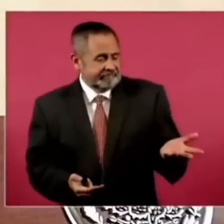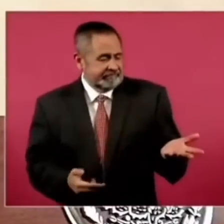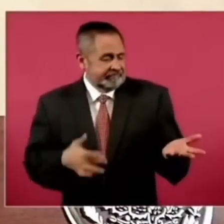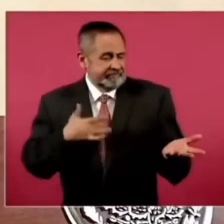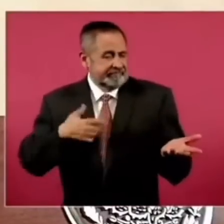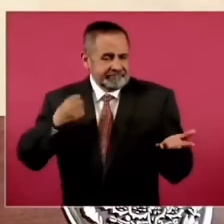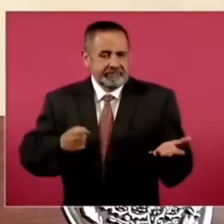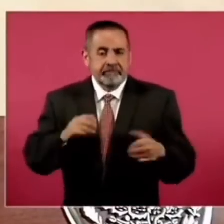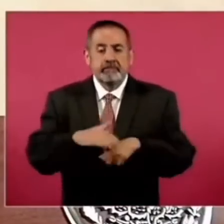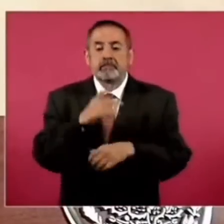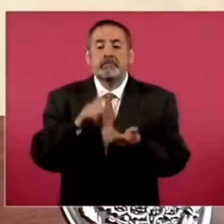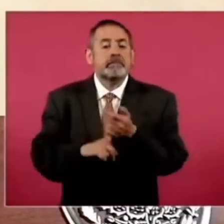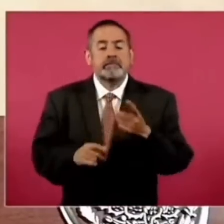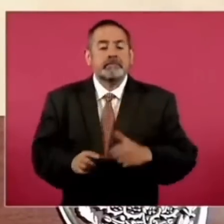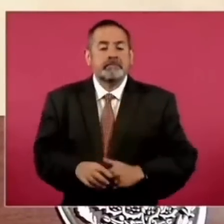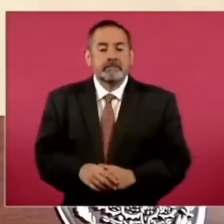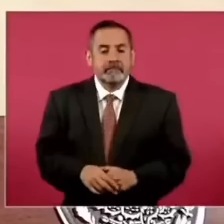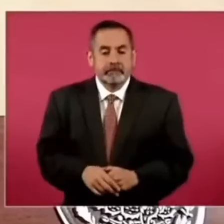porque